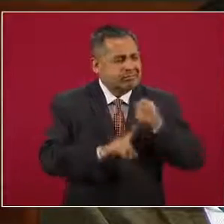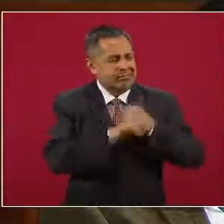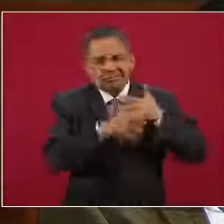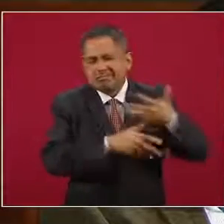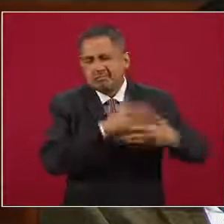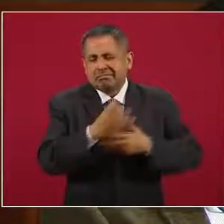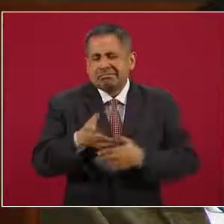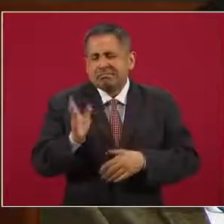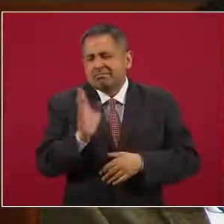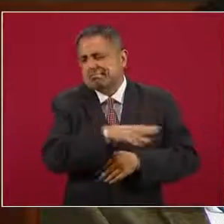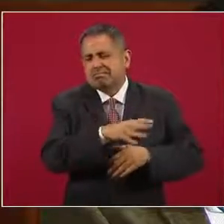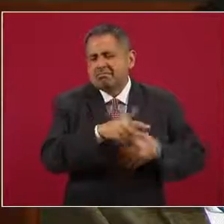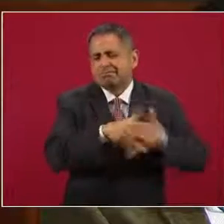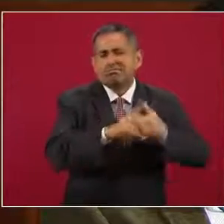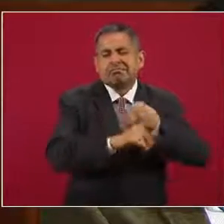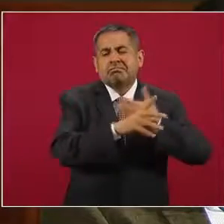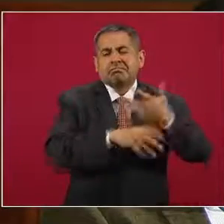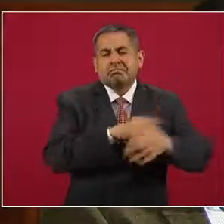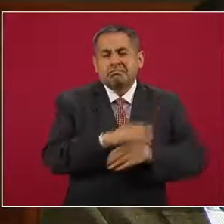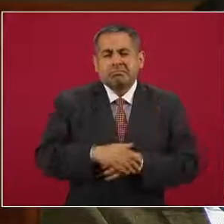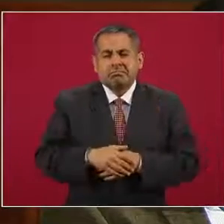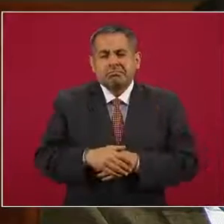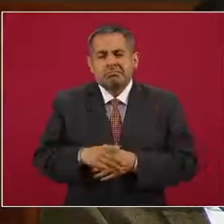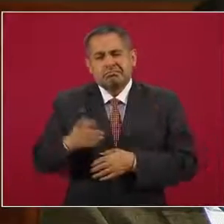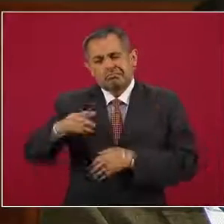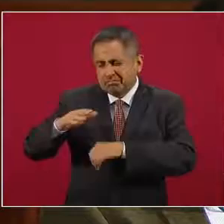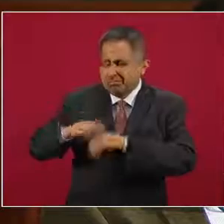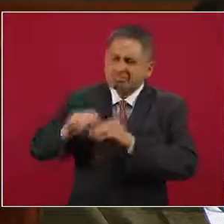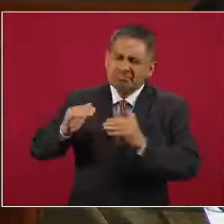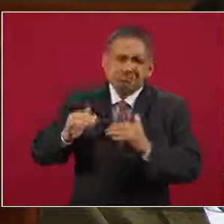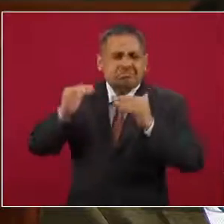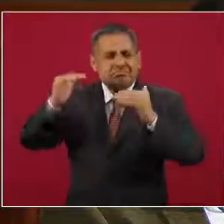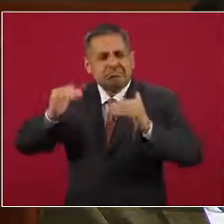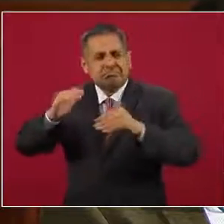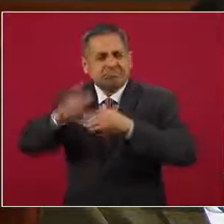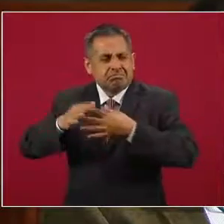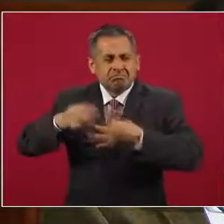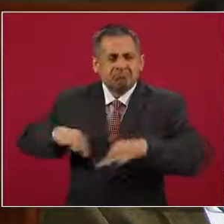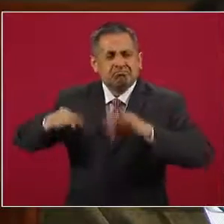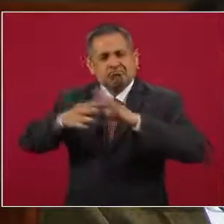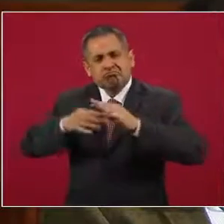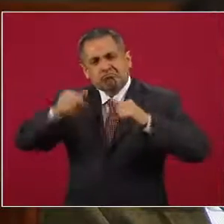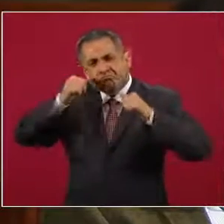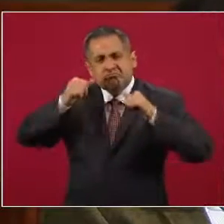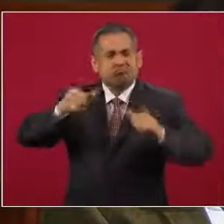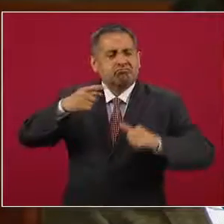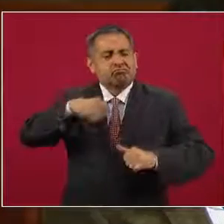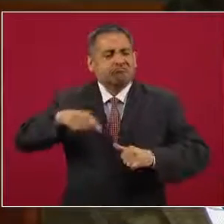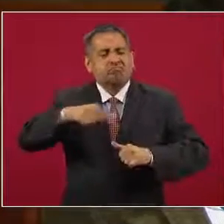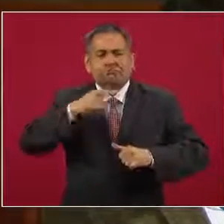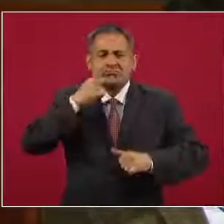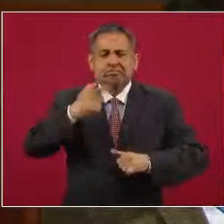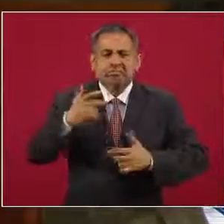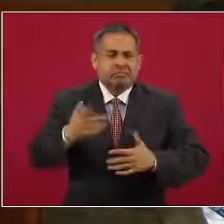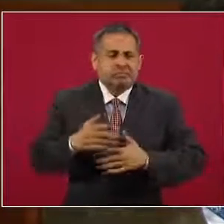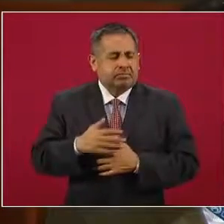tipo de manifestaciones? Subamos el nivel, demos la importancia que tiene esto y